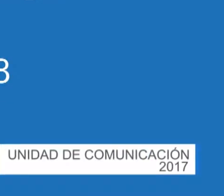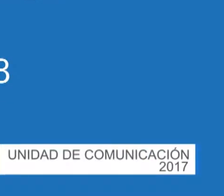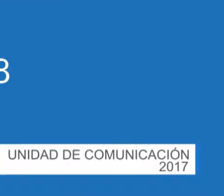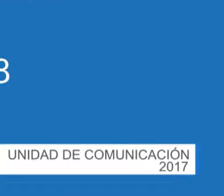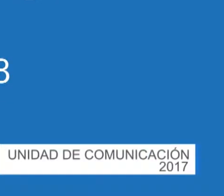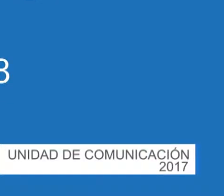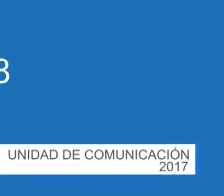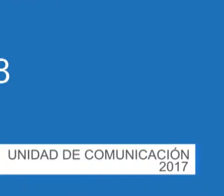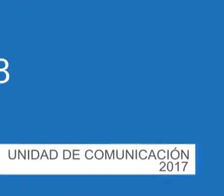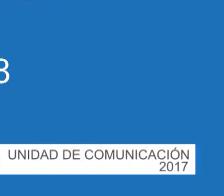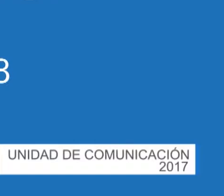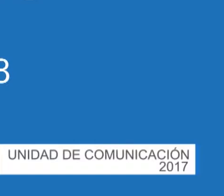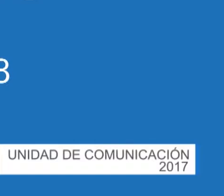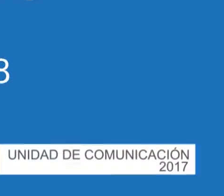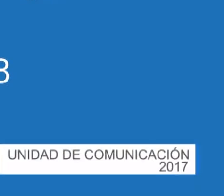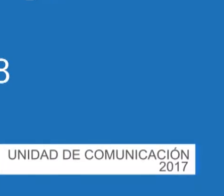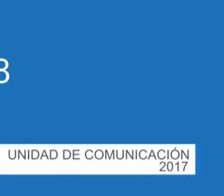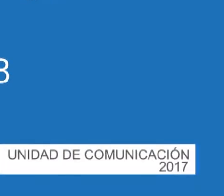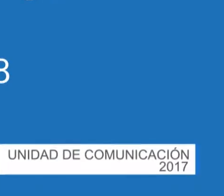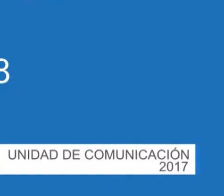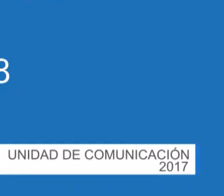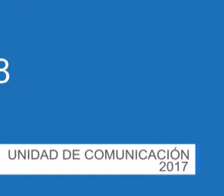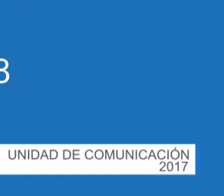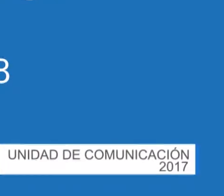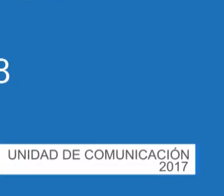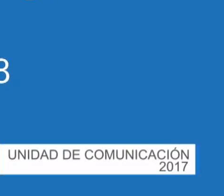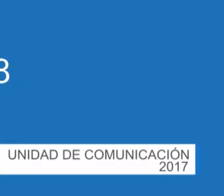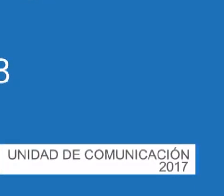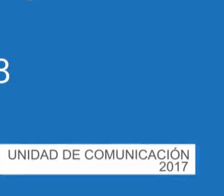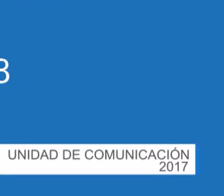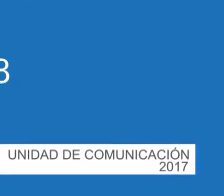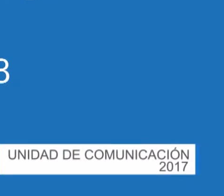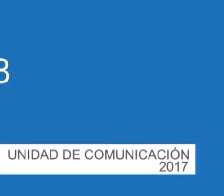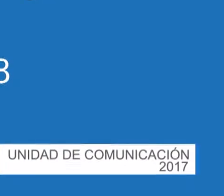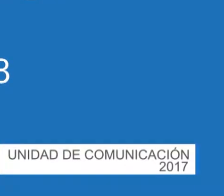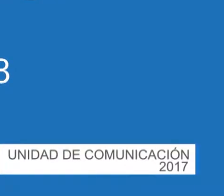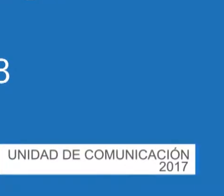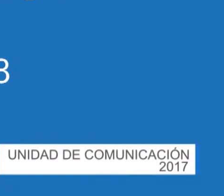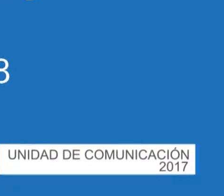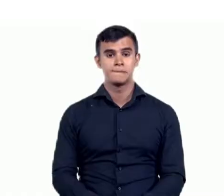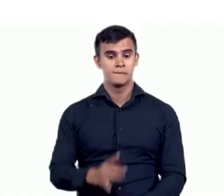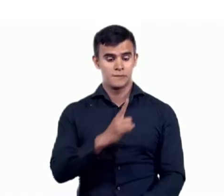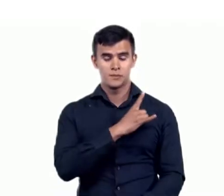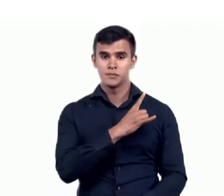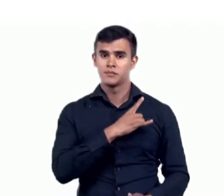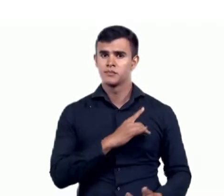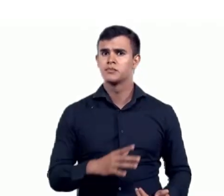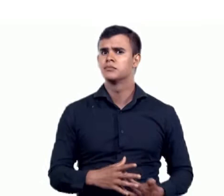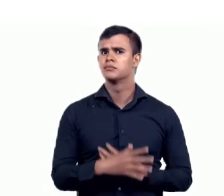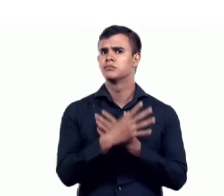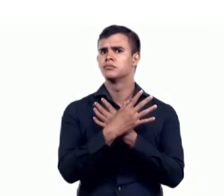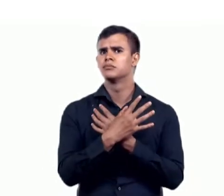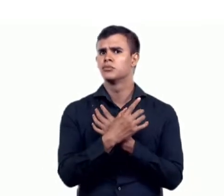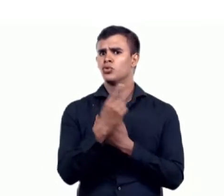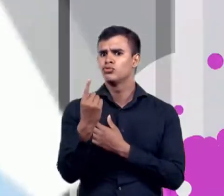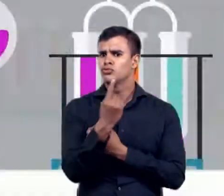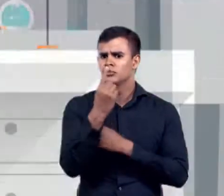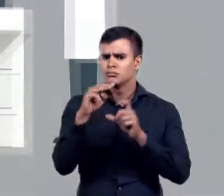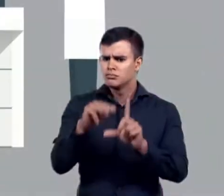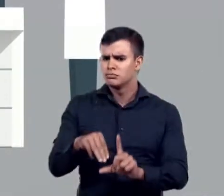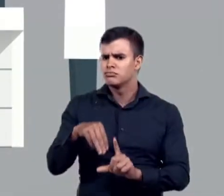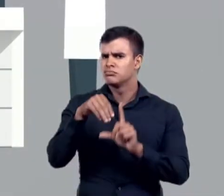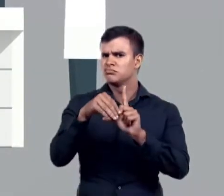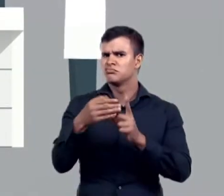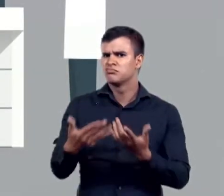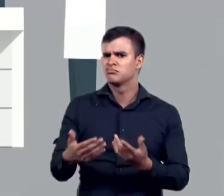en posgrados.usc.edu.co. Institución sujeta a inspección y vigilancia por el Ministerio de Educación Nacional. La Universidad Santiago de Cali cuenta con la